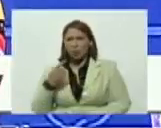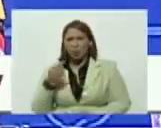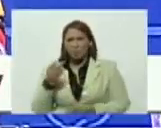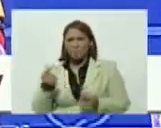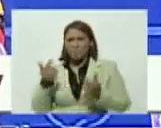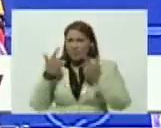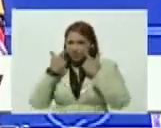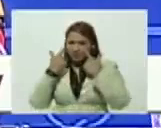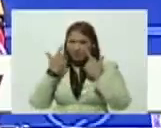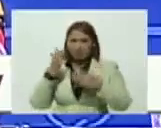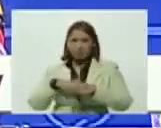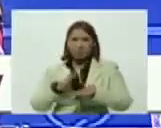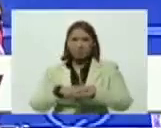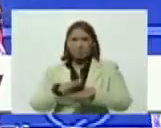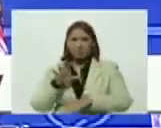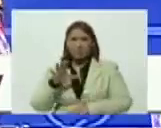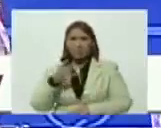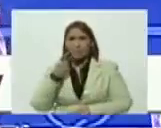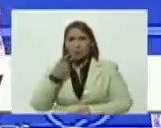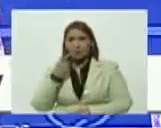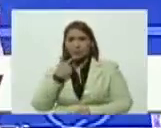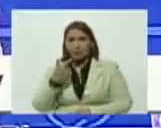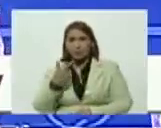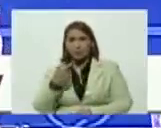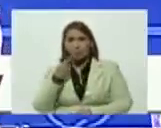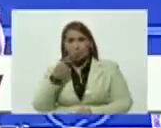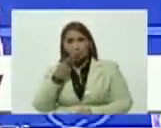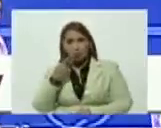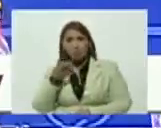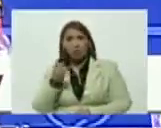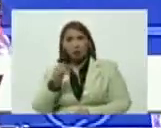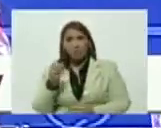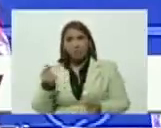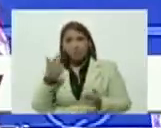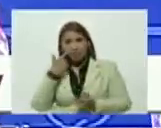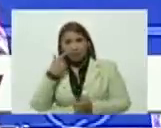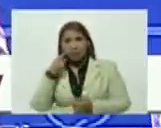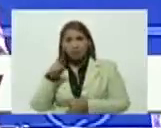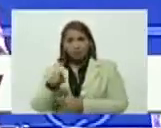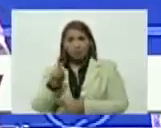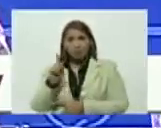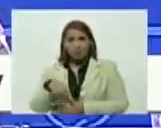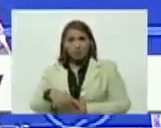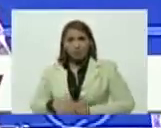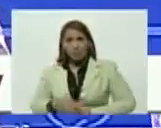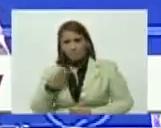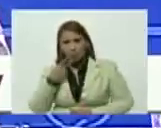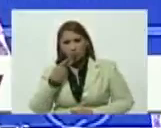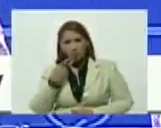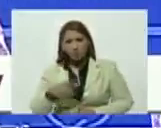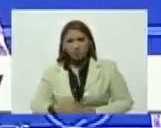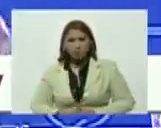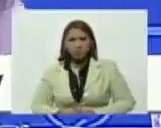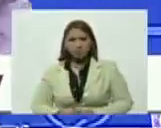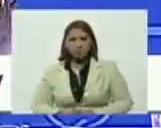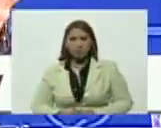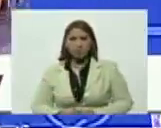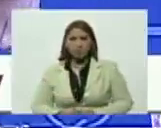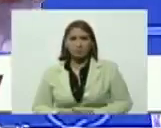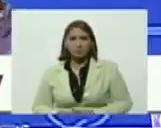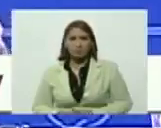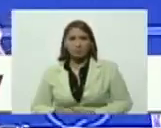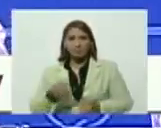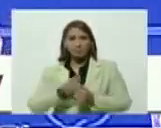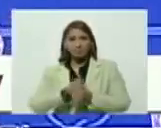de lo que pasa en el país, en la política, decirle, la política está pendiente de ti. La política es el